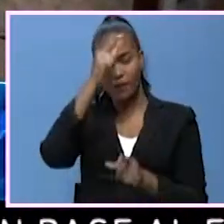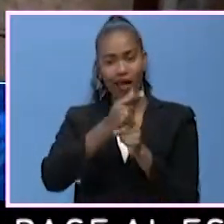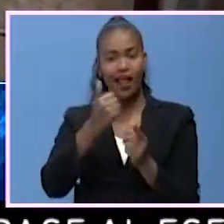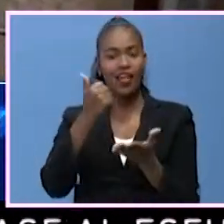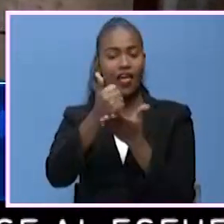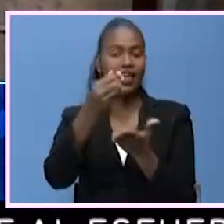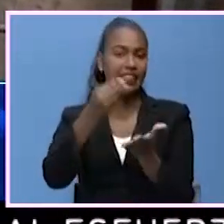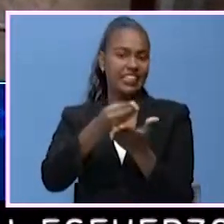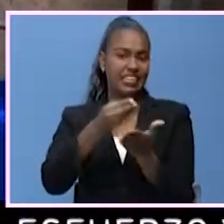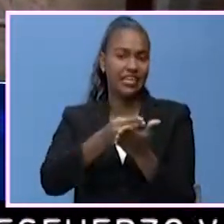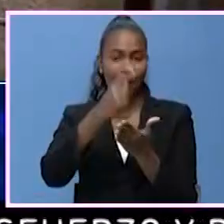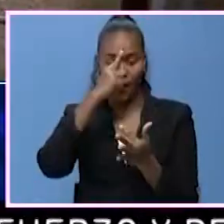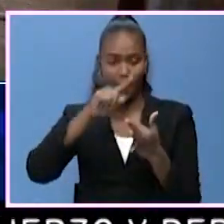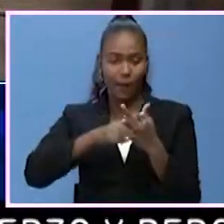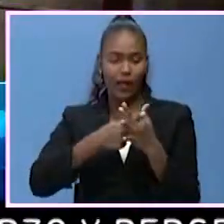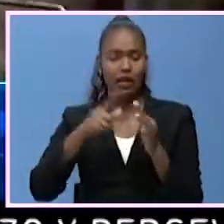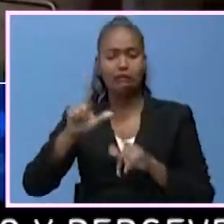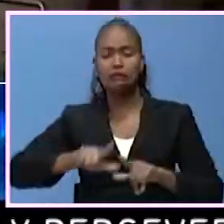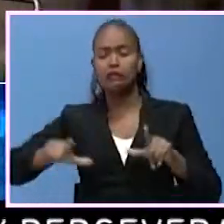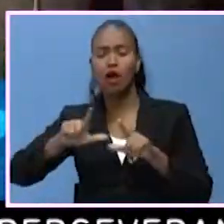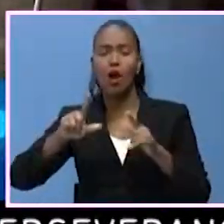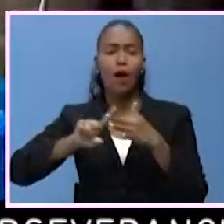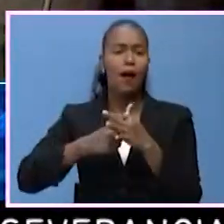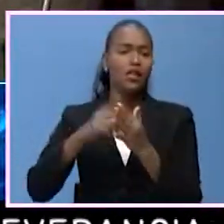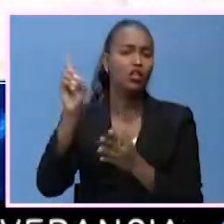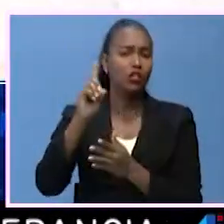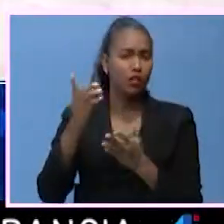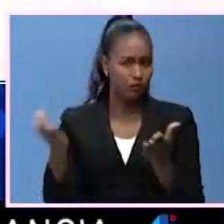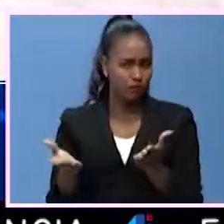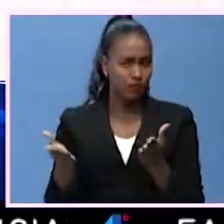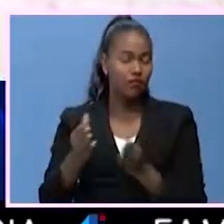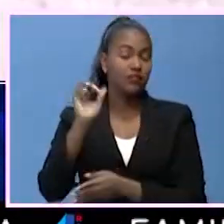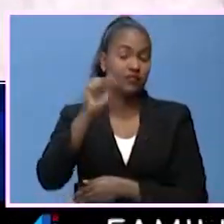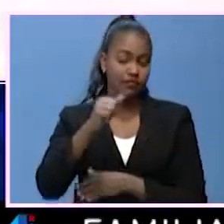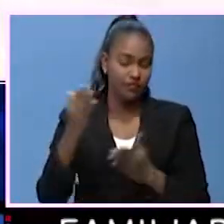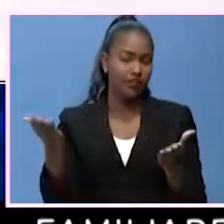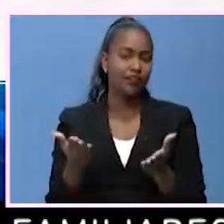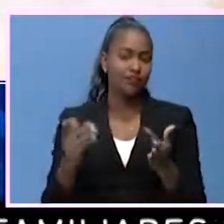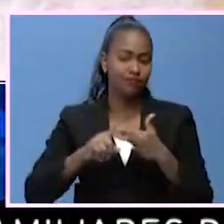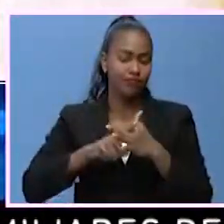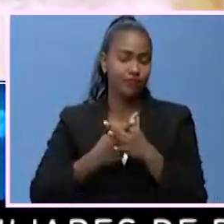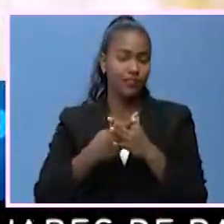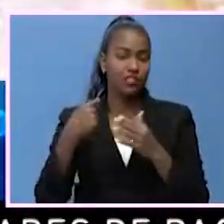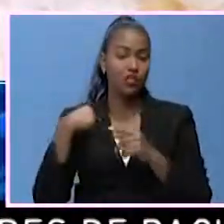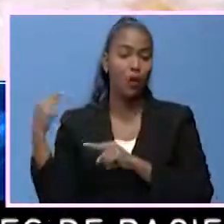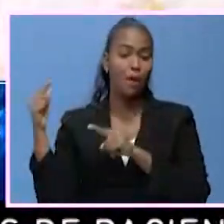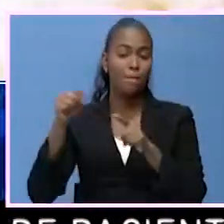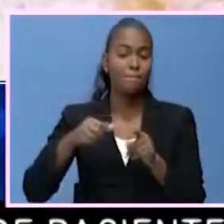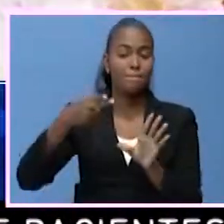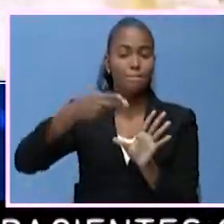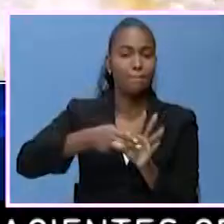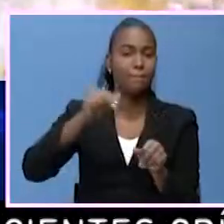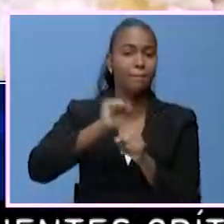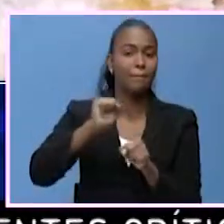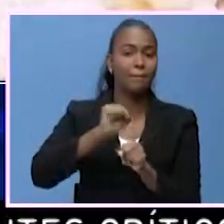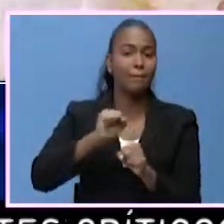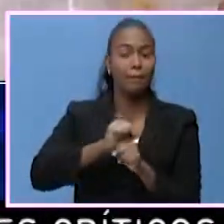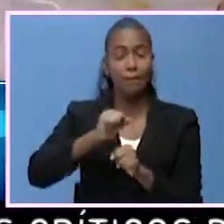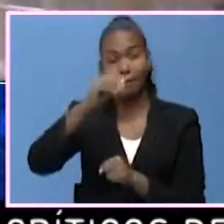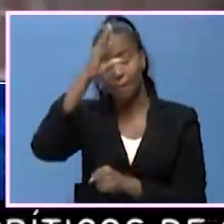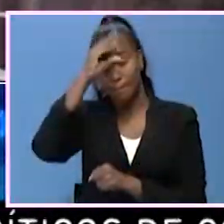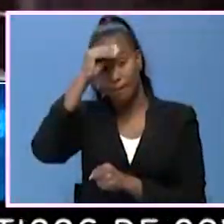con el capital. ¿Y dónde ubicaste el local? ¿Dónde comenzaste aquí mismo? Sí, comencé aquí. Yo vine como empleado aquí. El